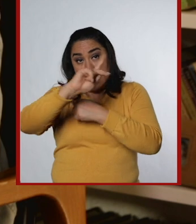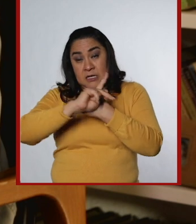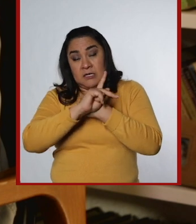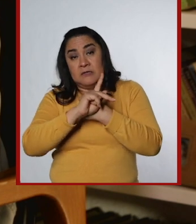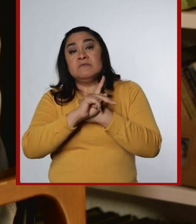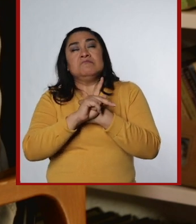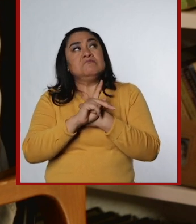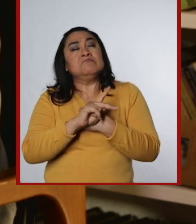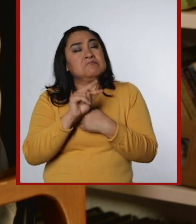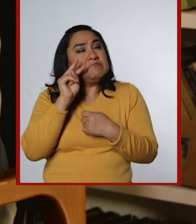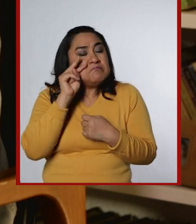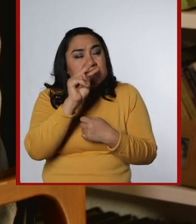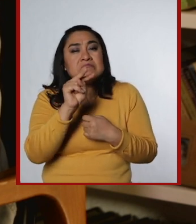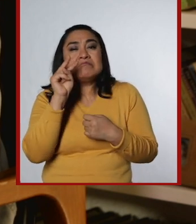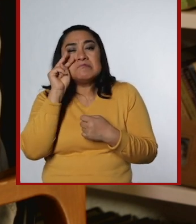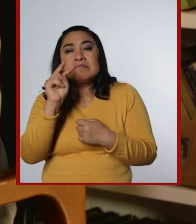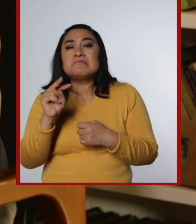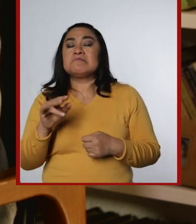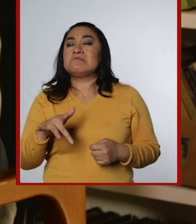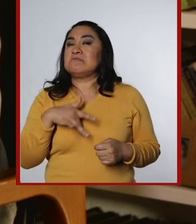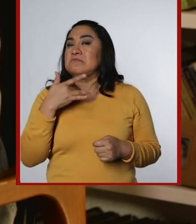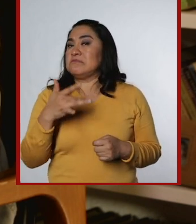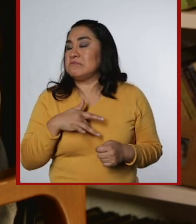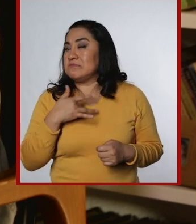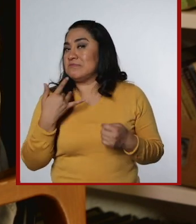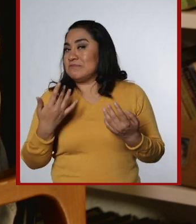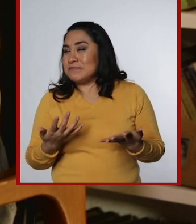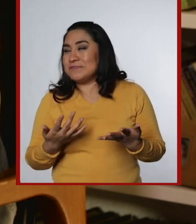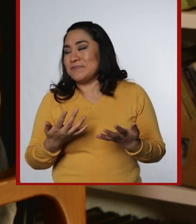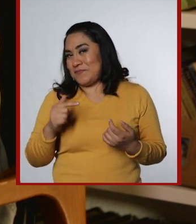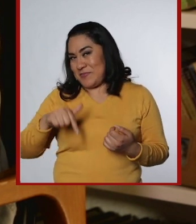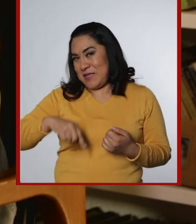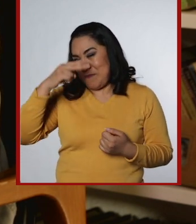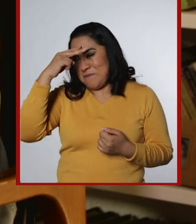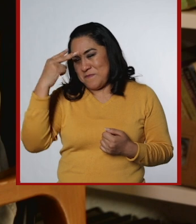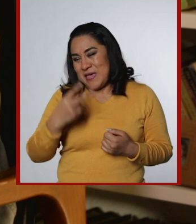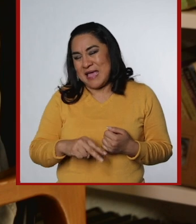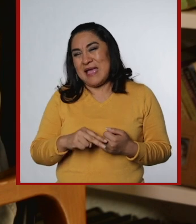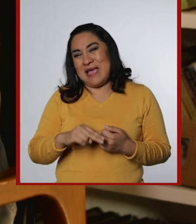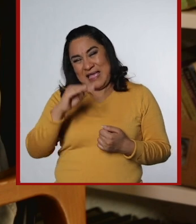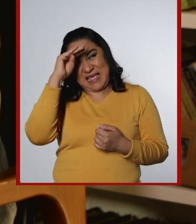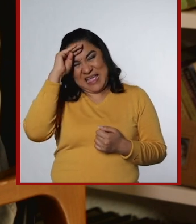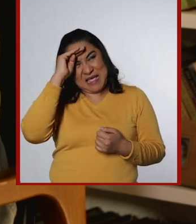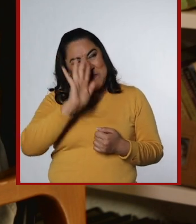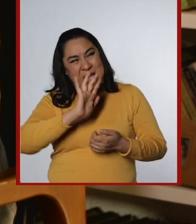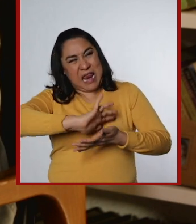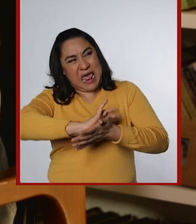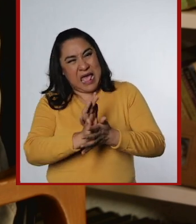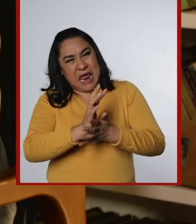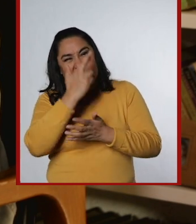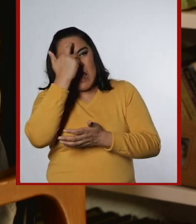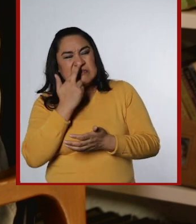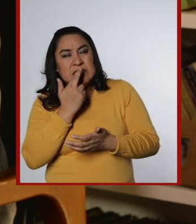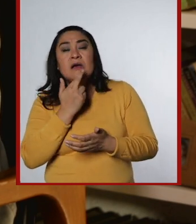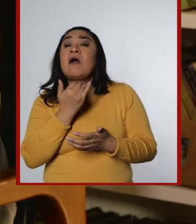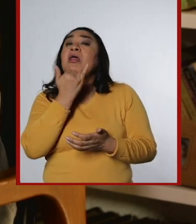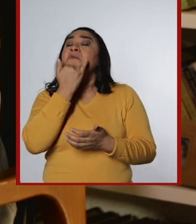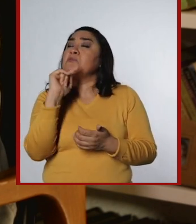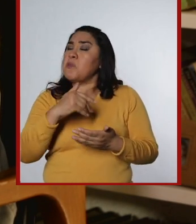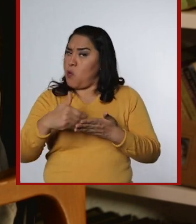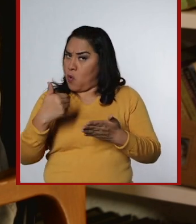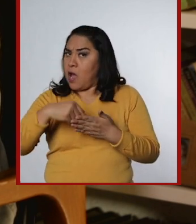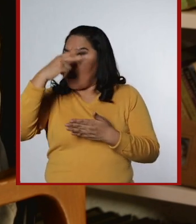Hace algunos años di una entrevista en Jalisco y decía que México educaba para el racismo. Hoy podría decir que México